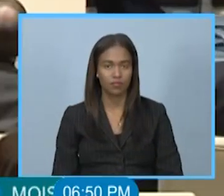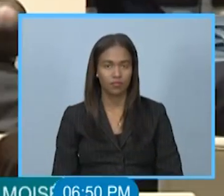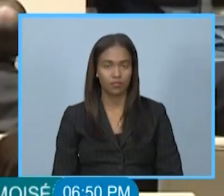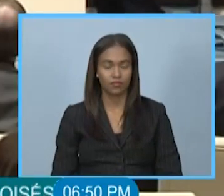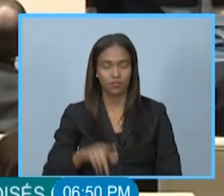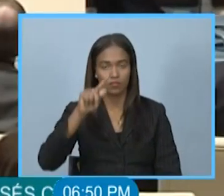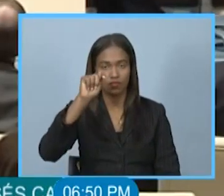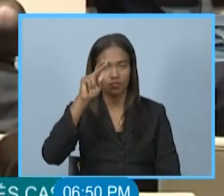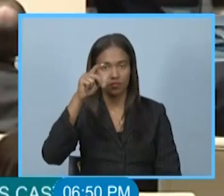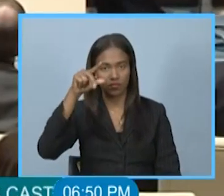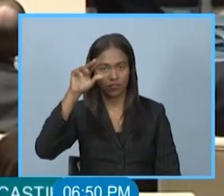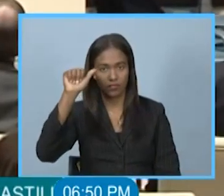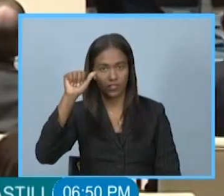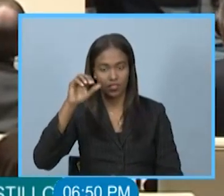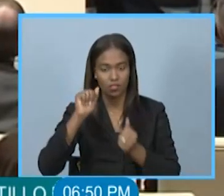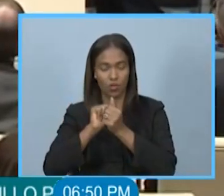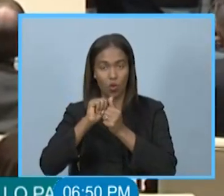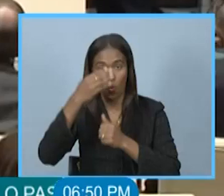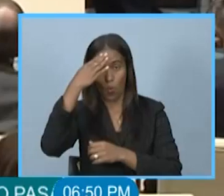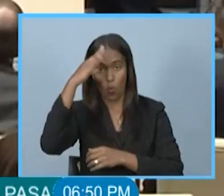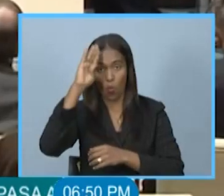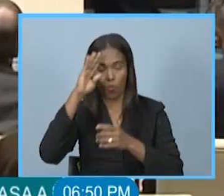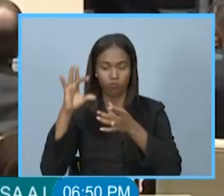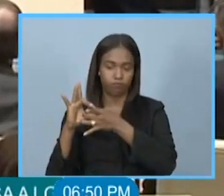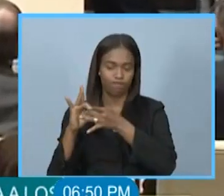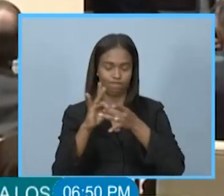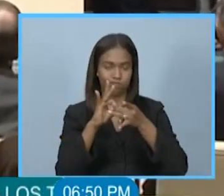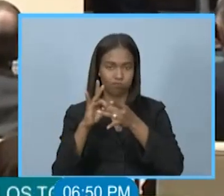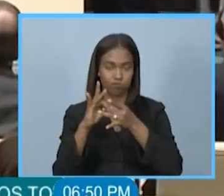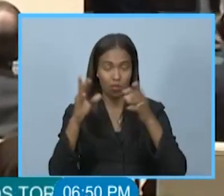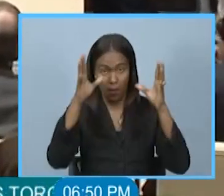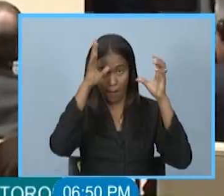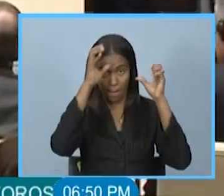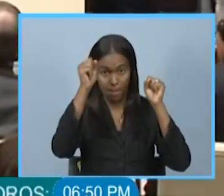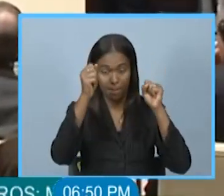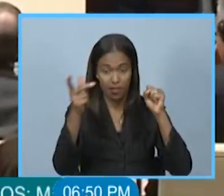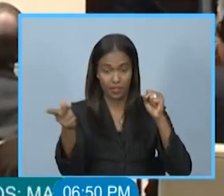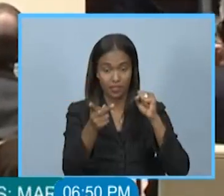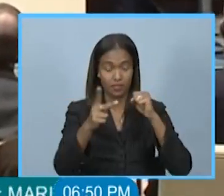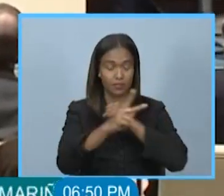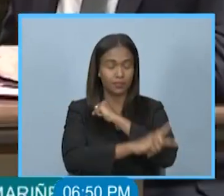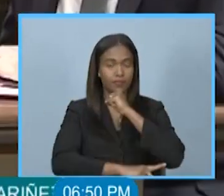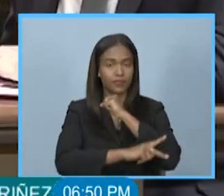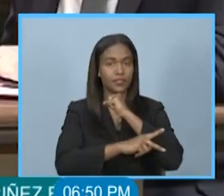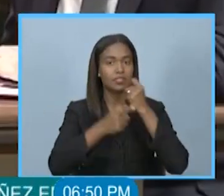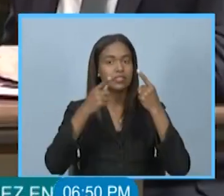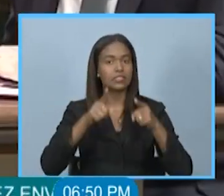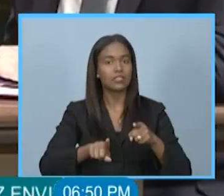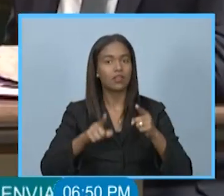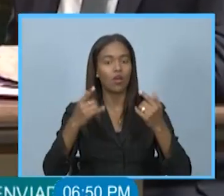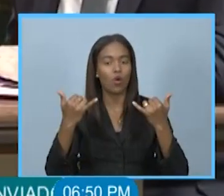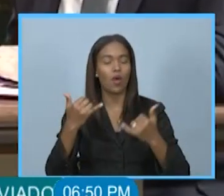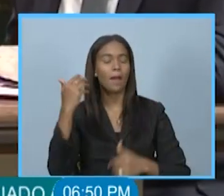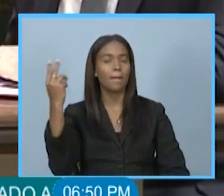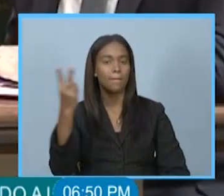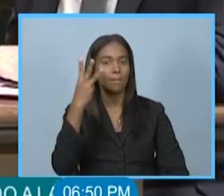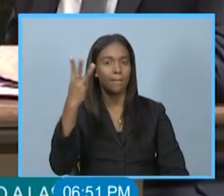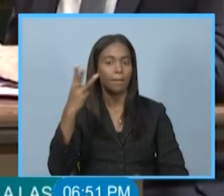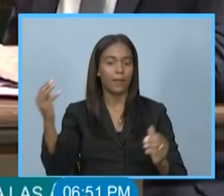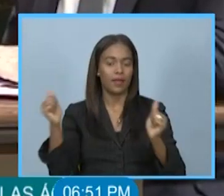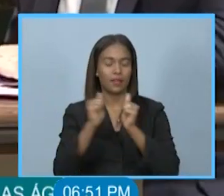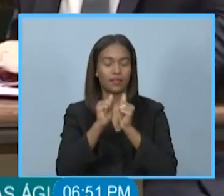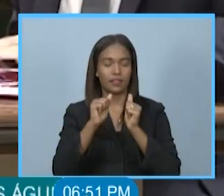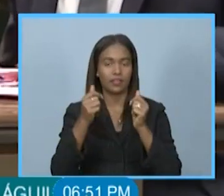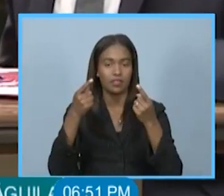Turquía y Cuba refuerzan sus relaciones bilaterales los presidentes de ambos países se vieron las caras este miércoles en